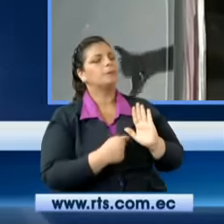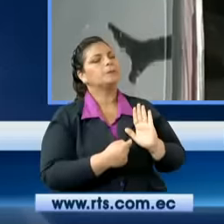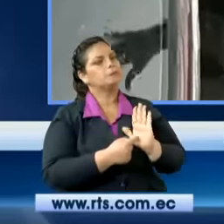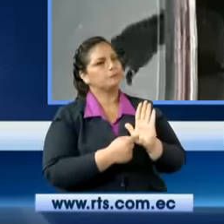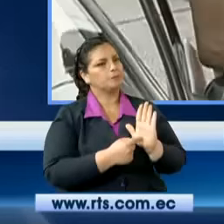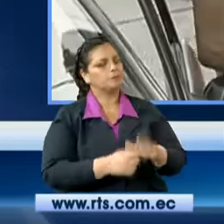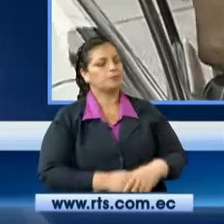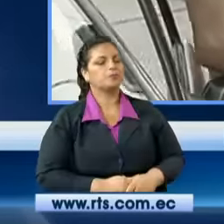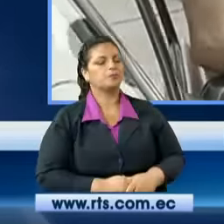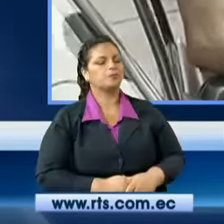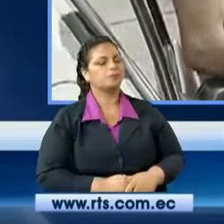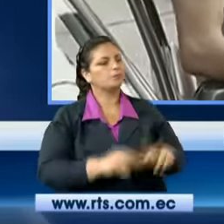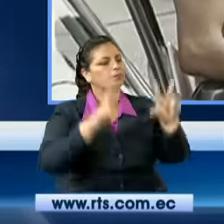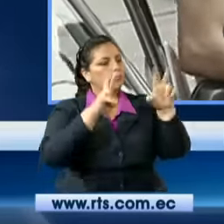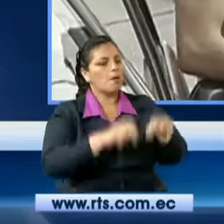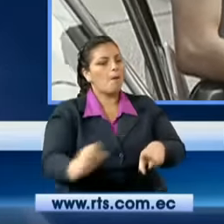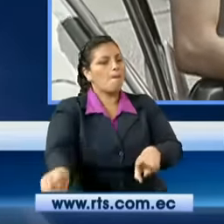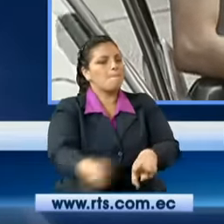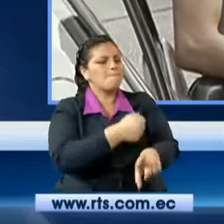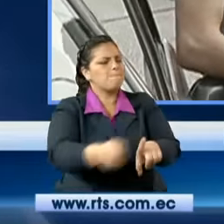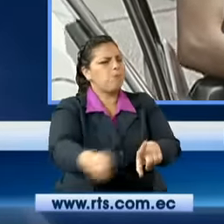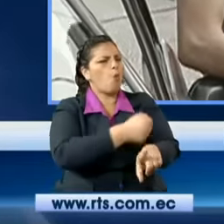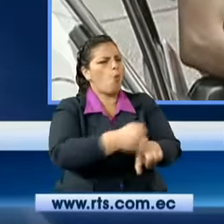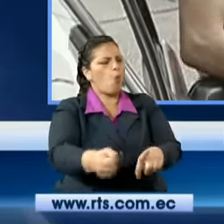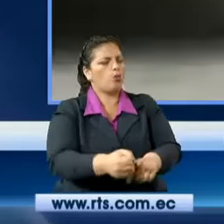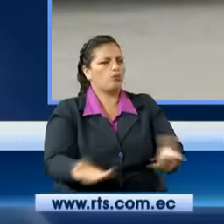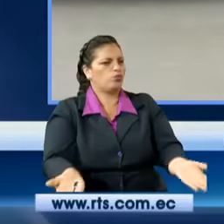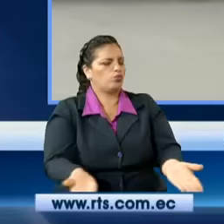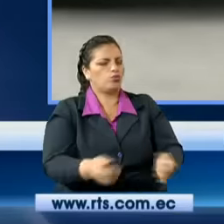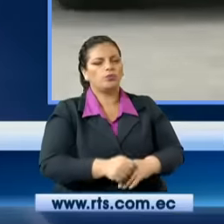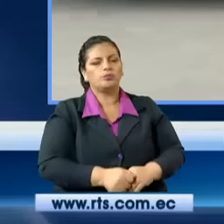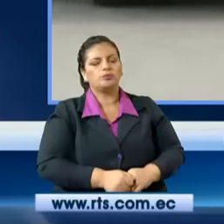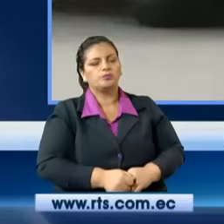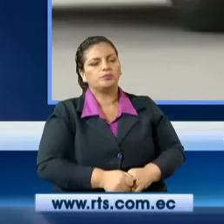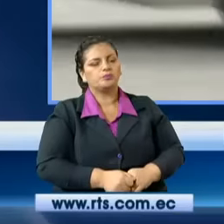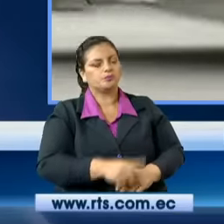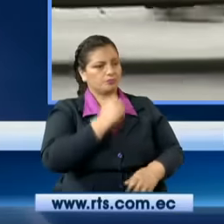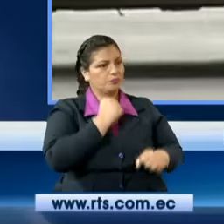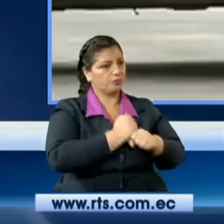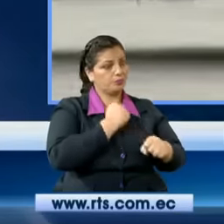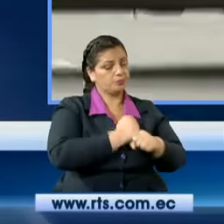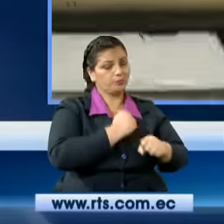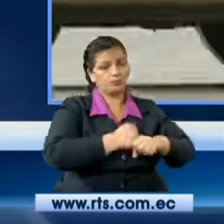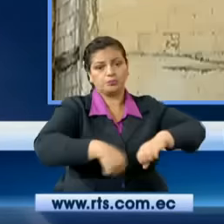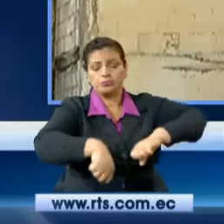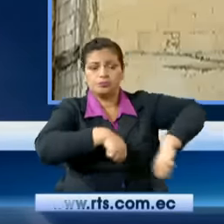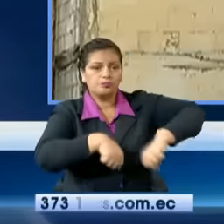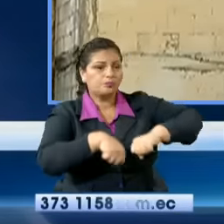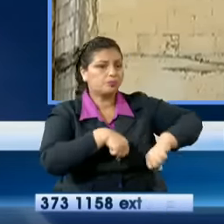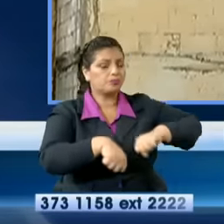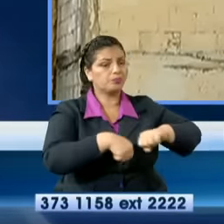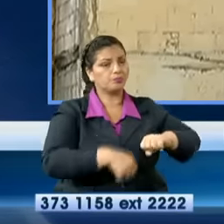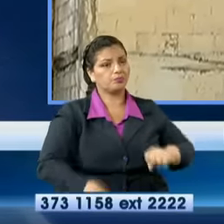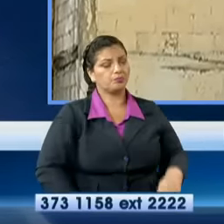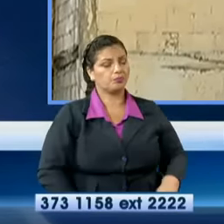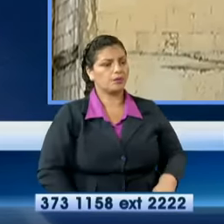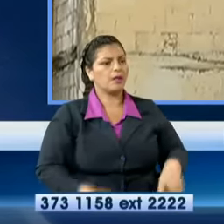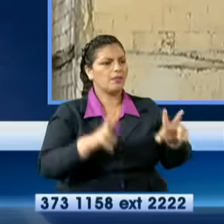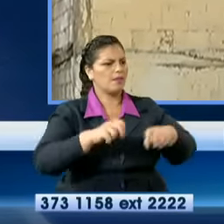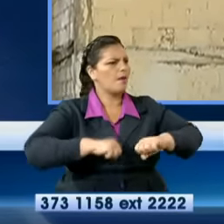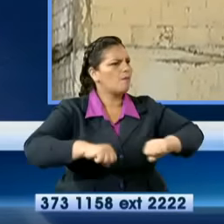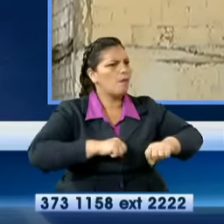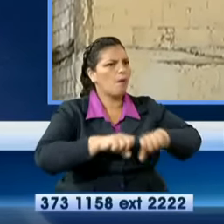tratado dentro de las muertes violentas dolosas y también pues dentro del trabajo que se ha realizado dentro del área preventiva, como también dentro de la labor social que